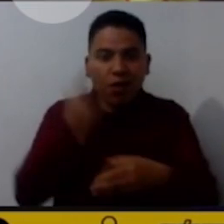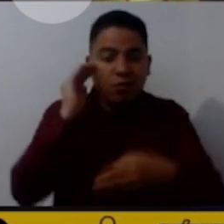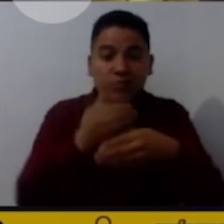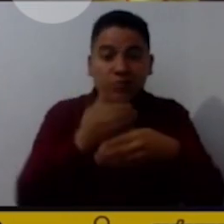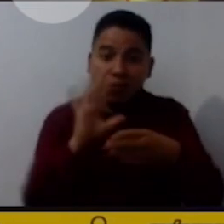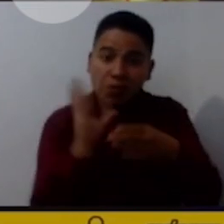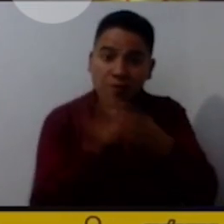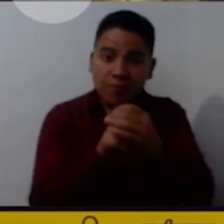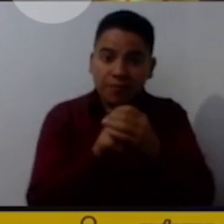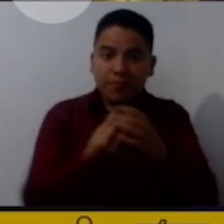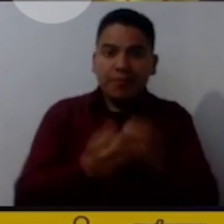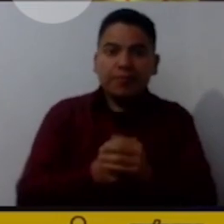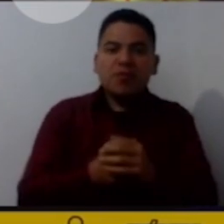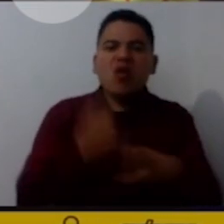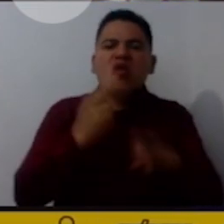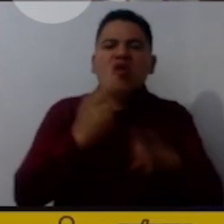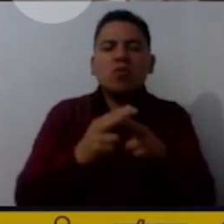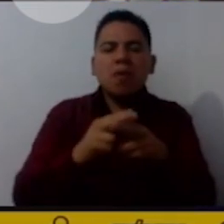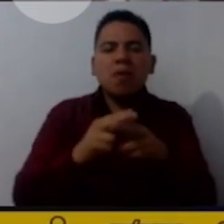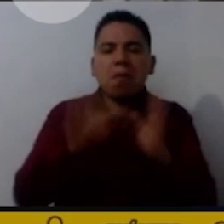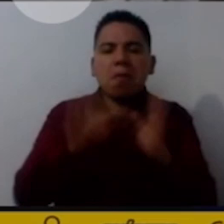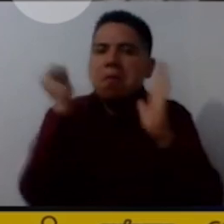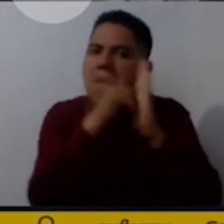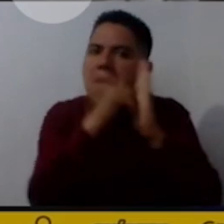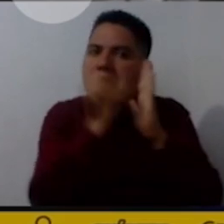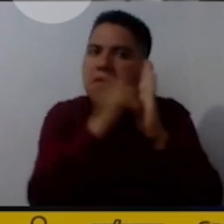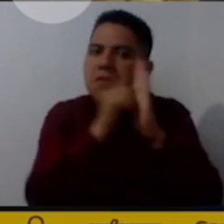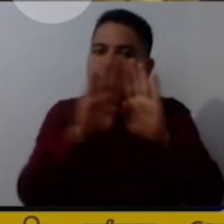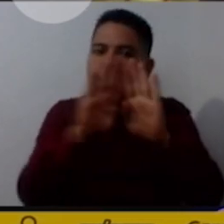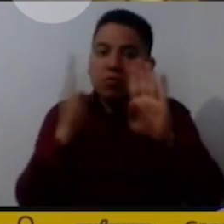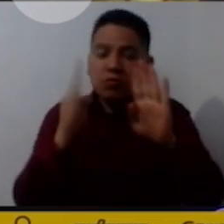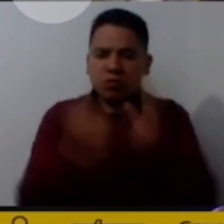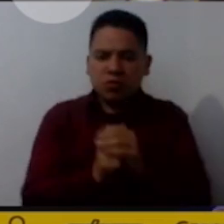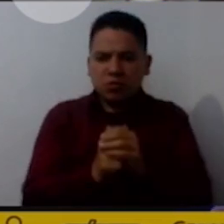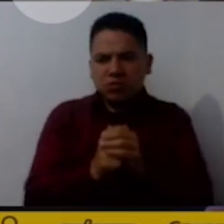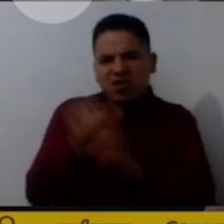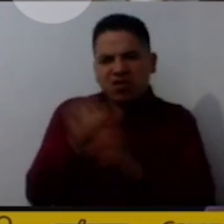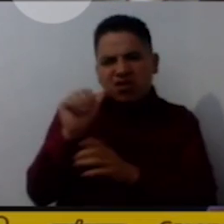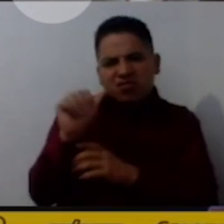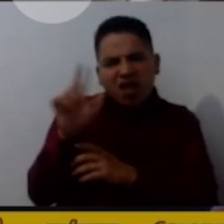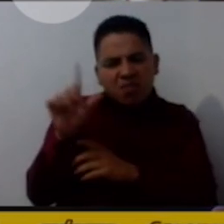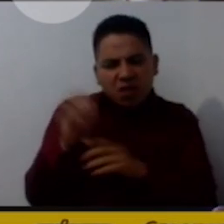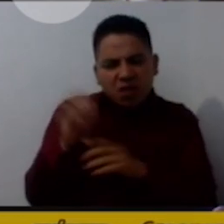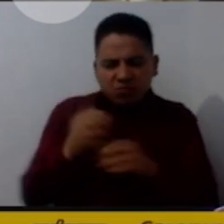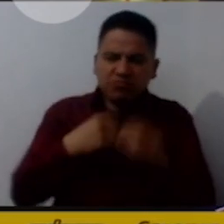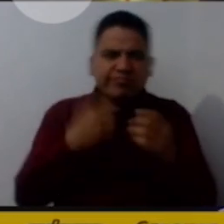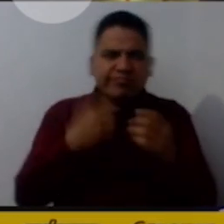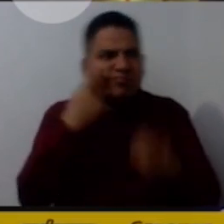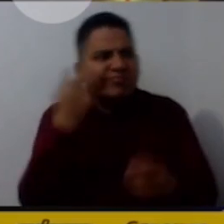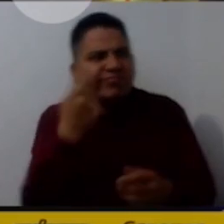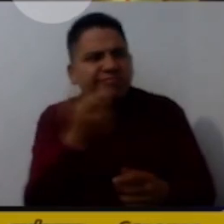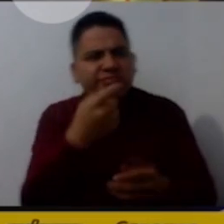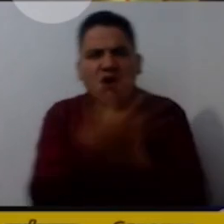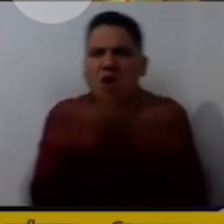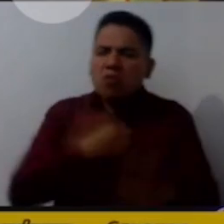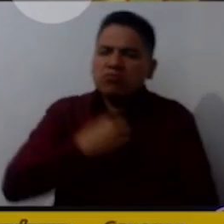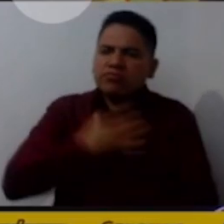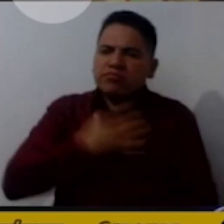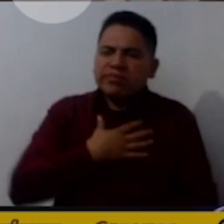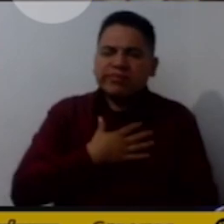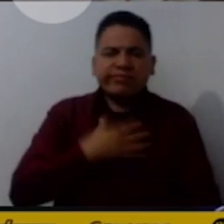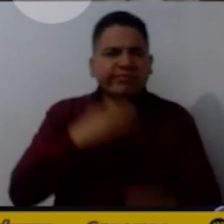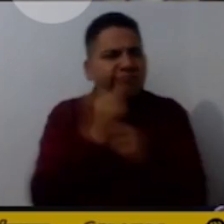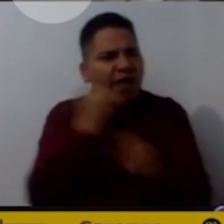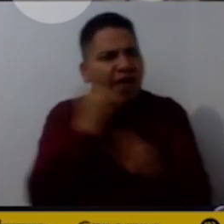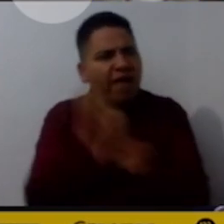Incluyente. Se llama Tocando Puertas. Alma se encuentra buscando una oportunidad laboral desde hace 2 años en la ciudad de Cali,